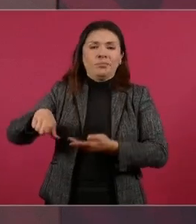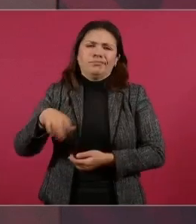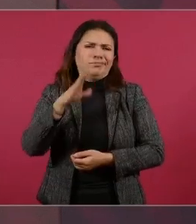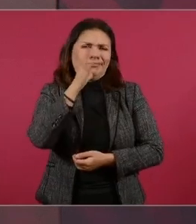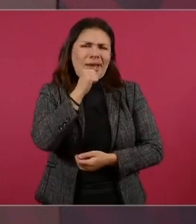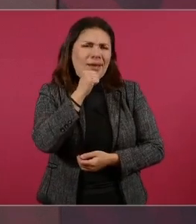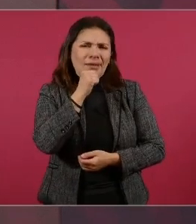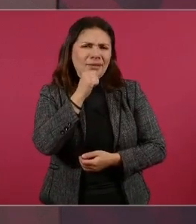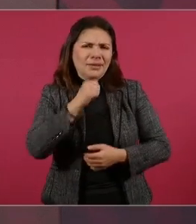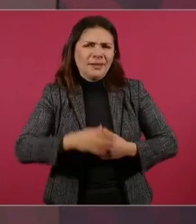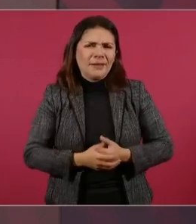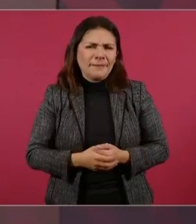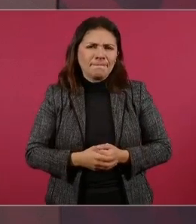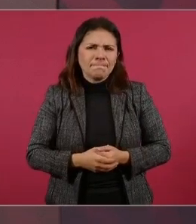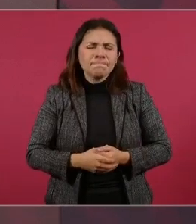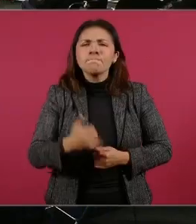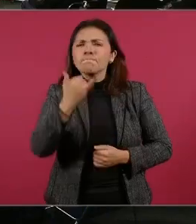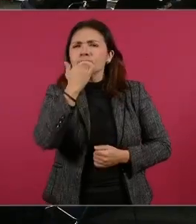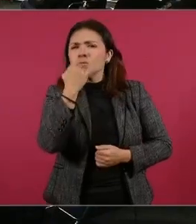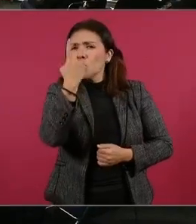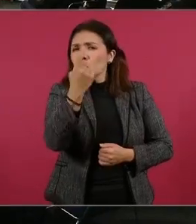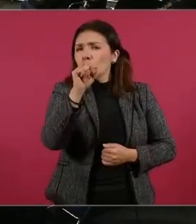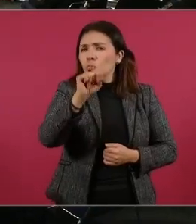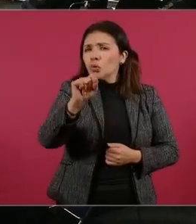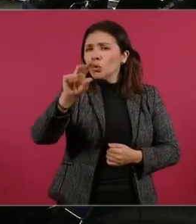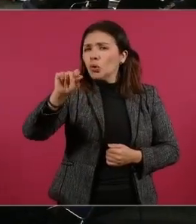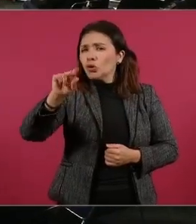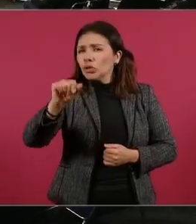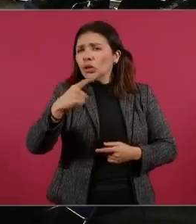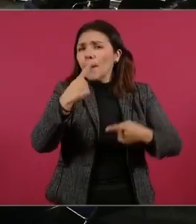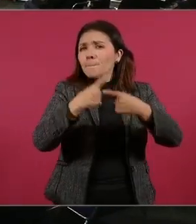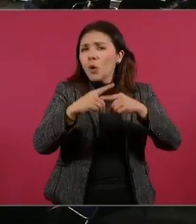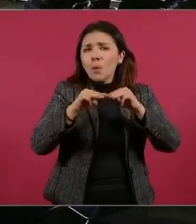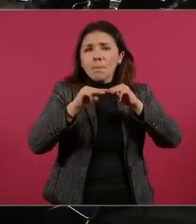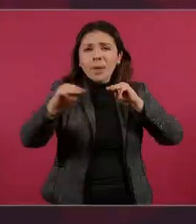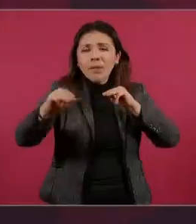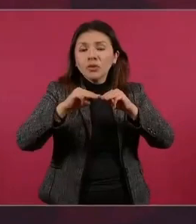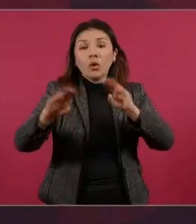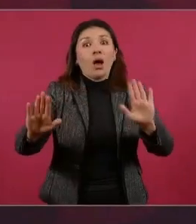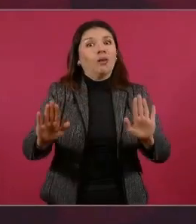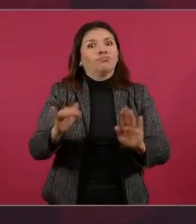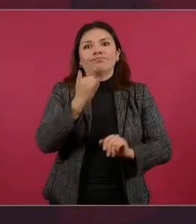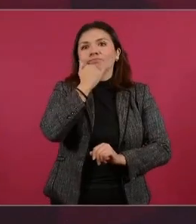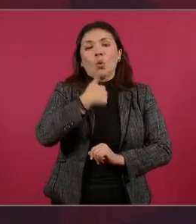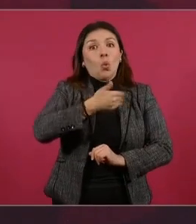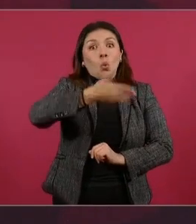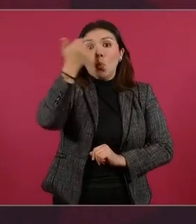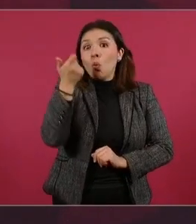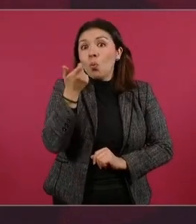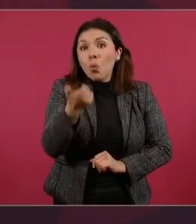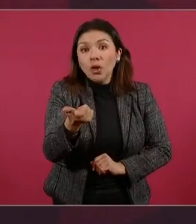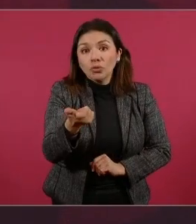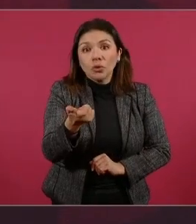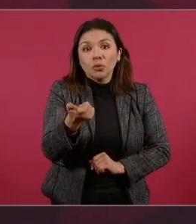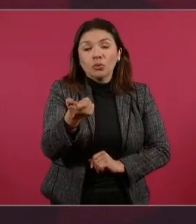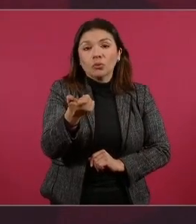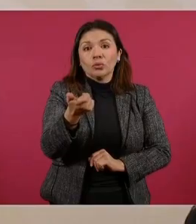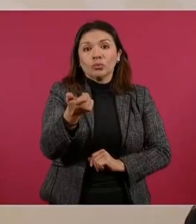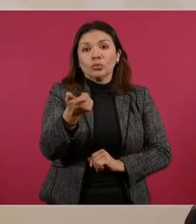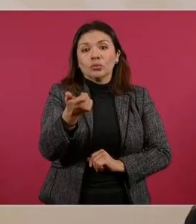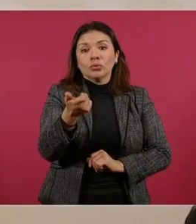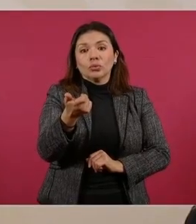medio 1.80 por metro cuadrado dice la los no sé cuánto sea pero es a partir de un